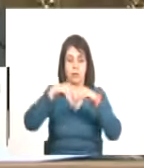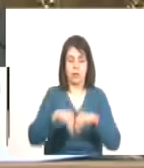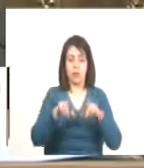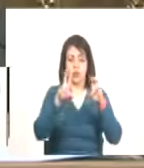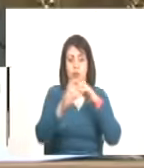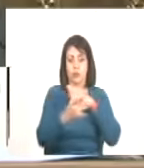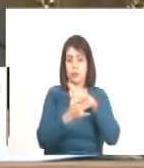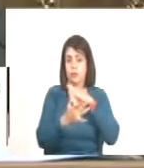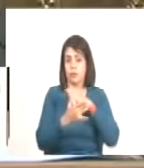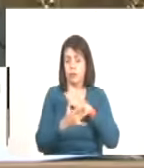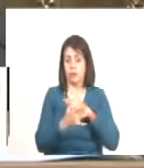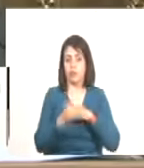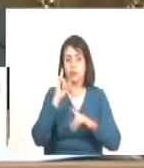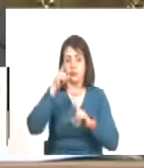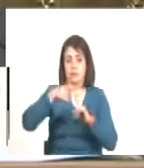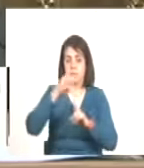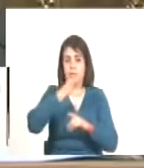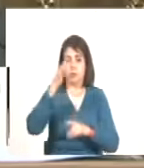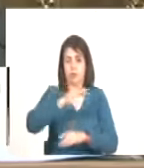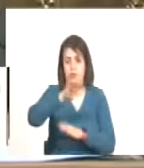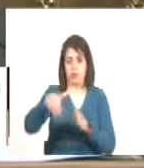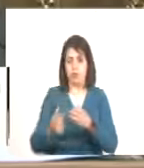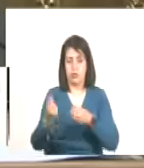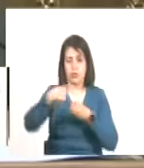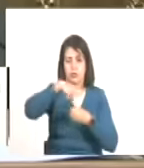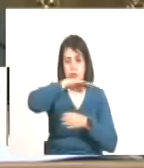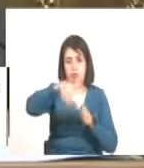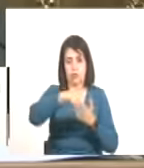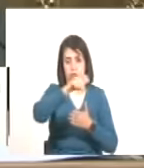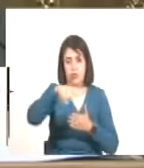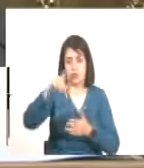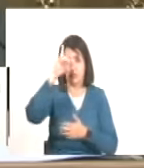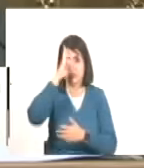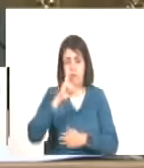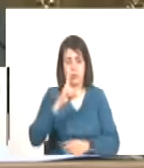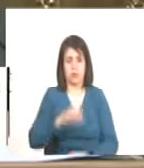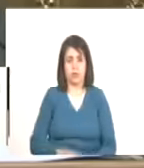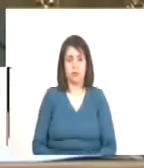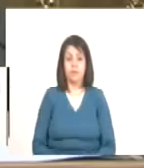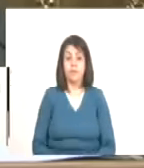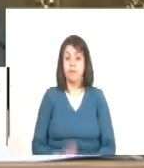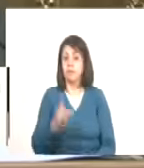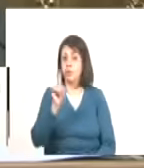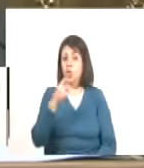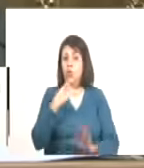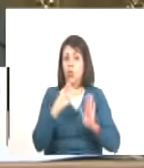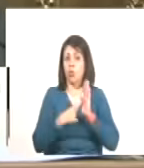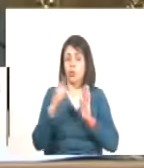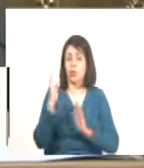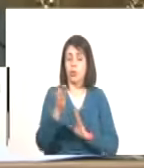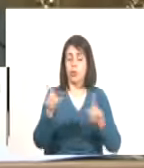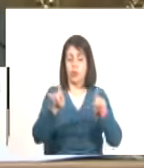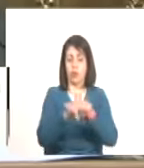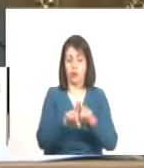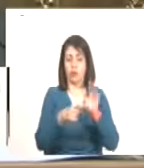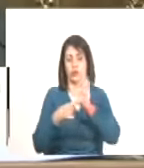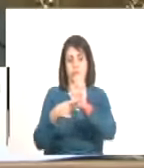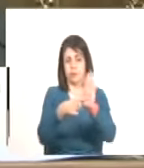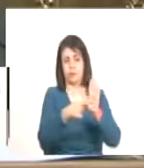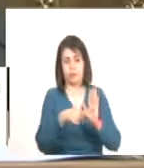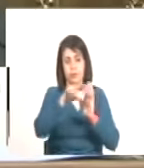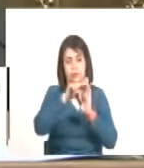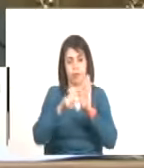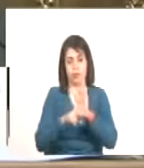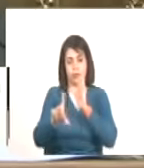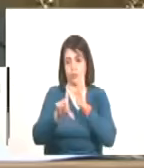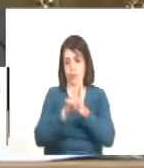nuevas tecnologías, a fin de garantizar la inclusión de todas las personas con discapacidad. Su incumplimiento será sancionado de acuerdo a los parámetros establecidos